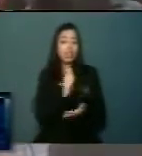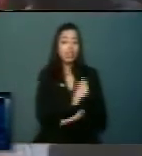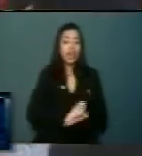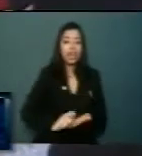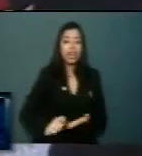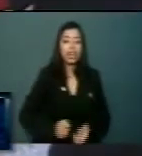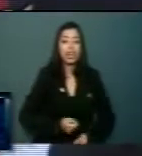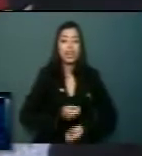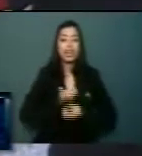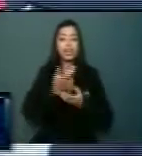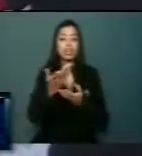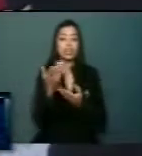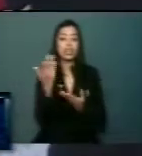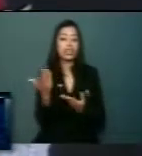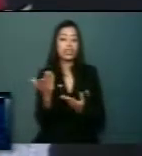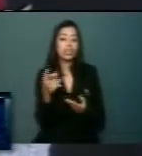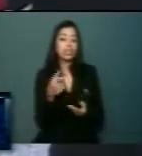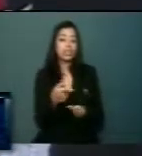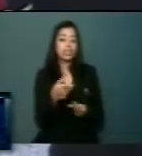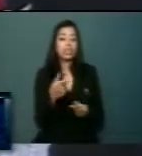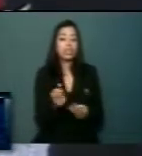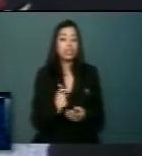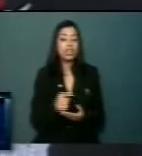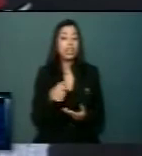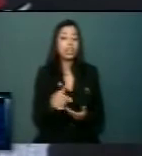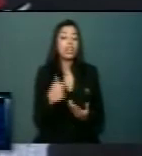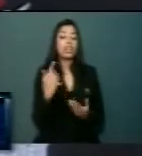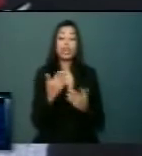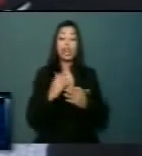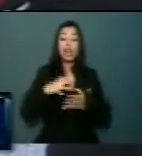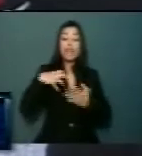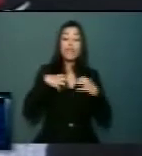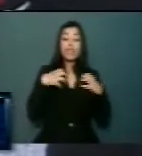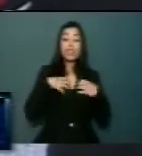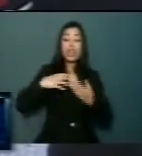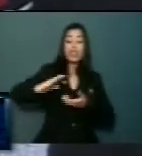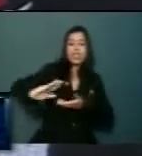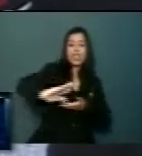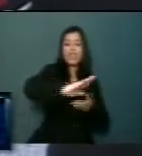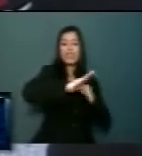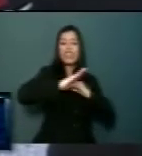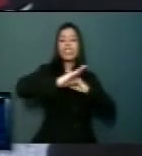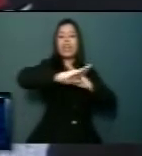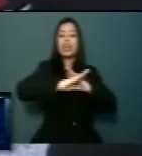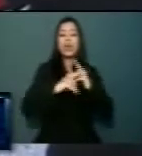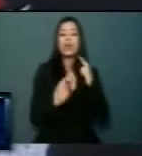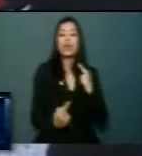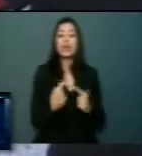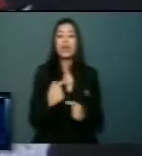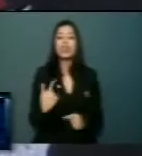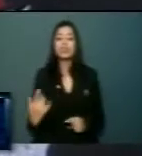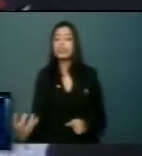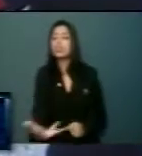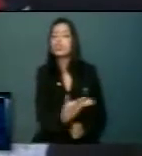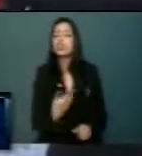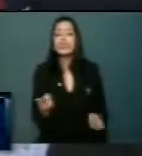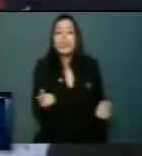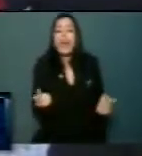de las y los ciudadanos, la defensa de la vida? ¿Cuál es la huella que dejaremos